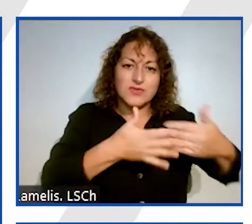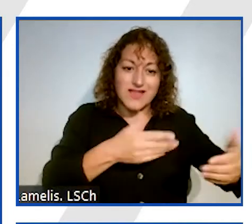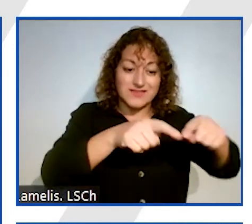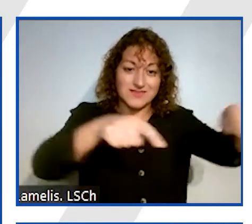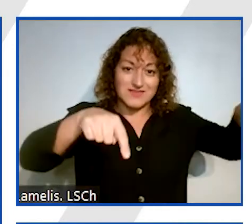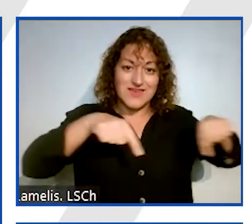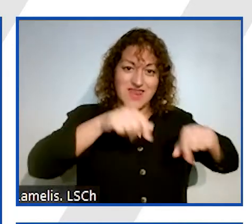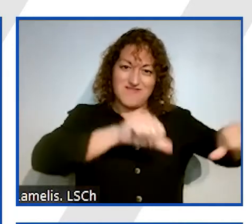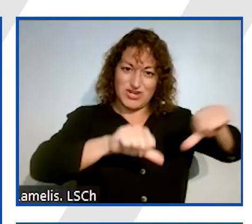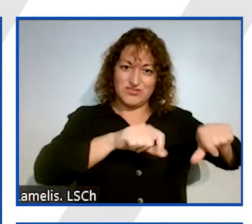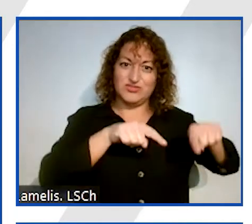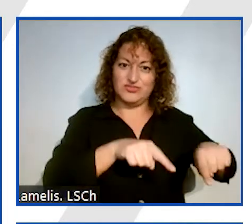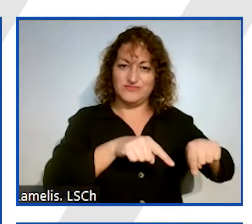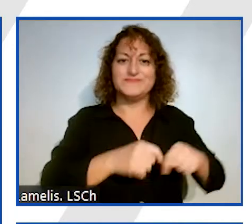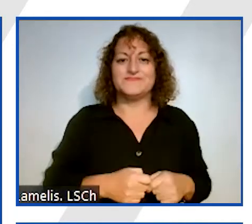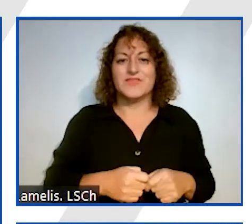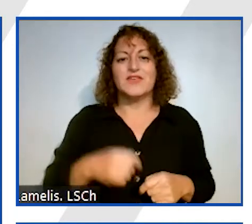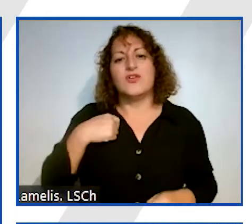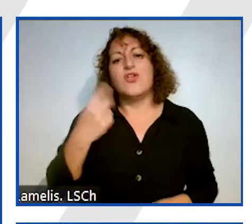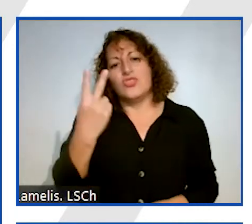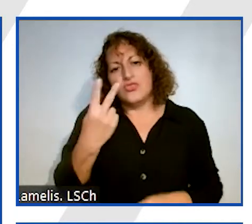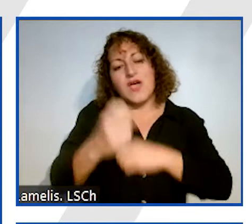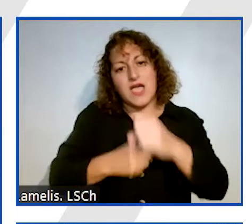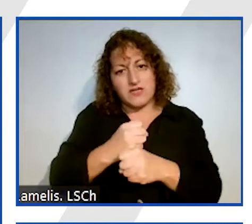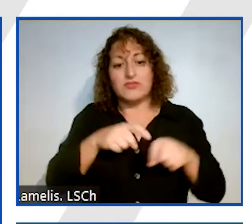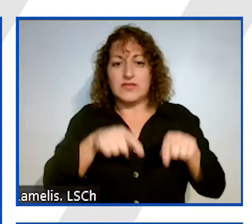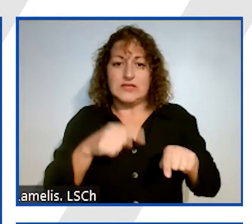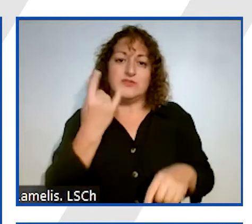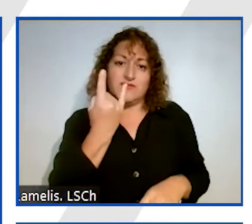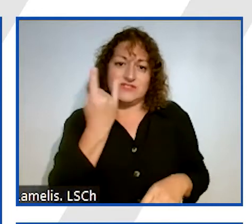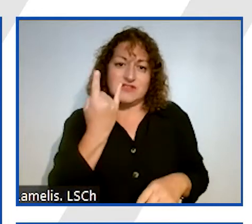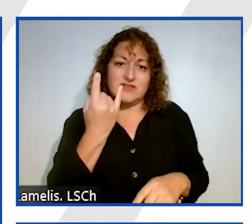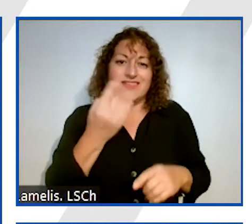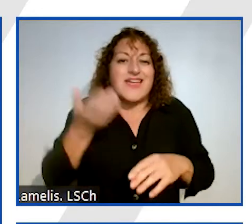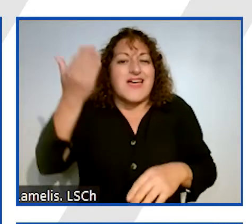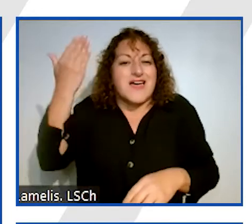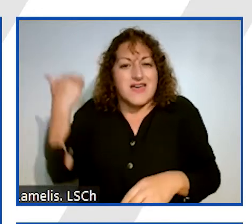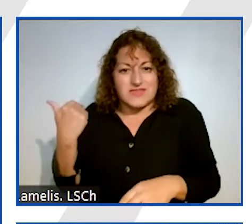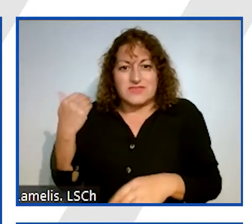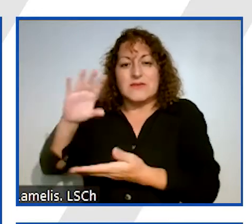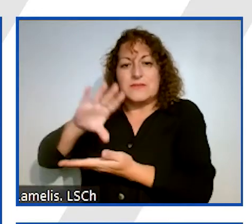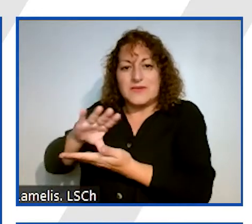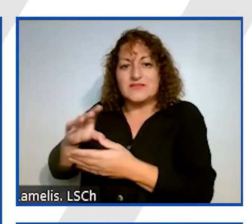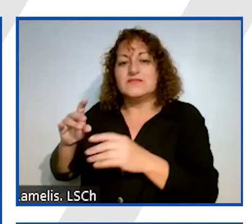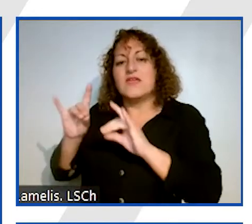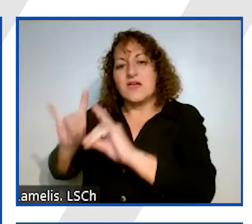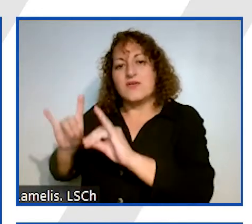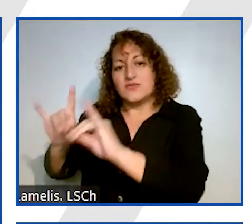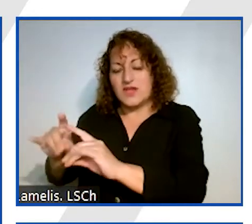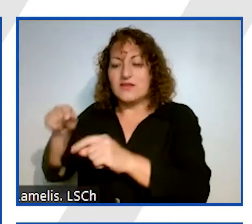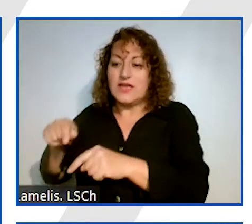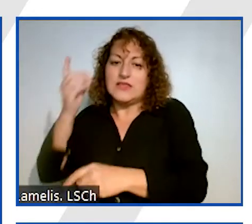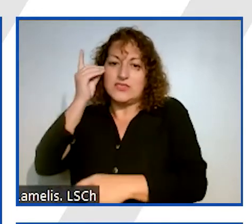laboratorio. No hace mucho, recién cumplí 2 años en la universidad, después de haber estado en Australia haciendo mis estudios de